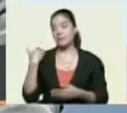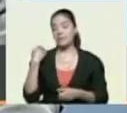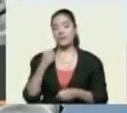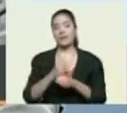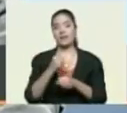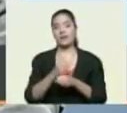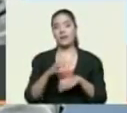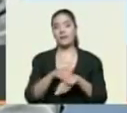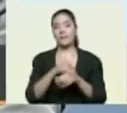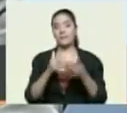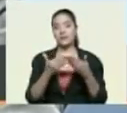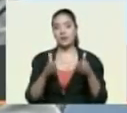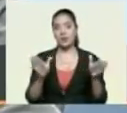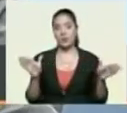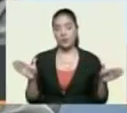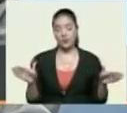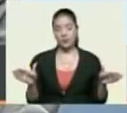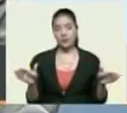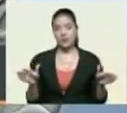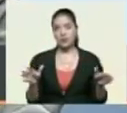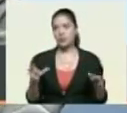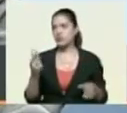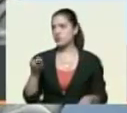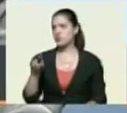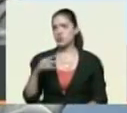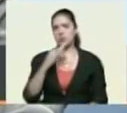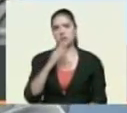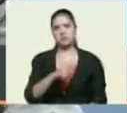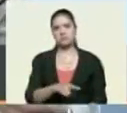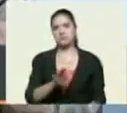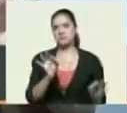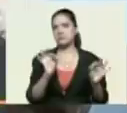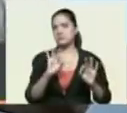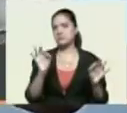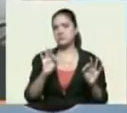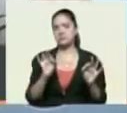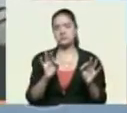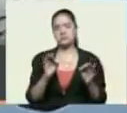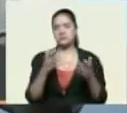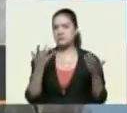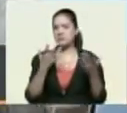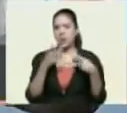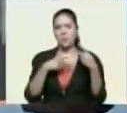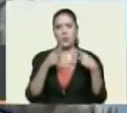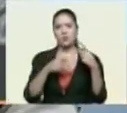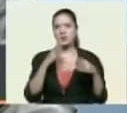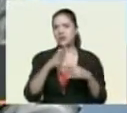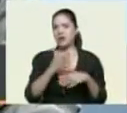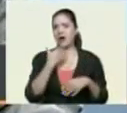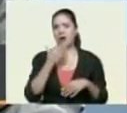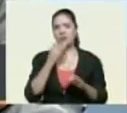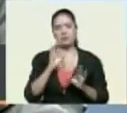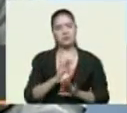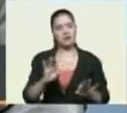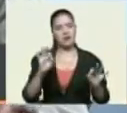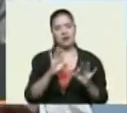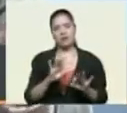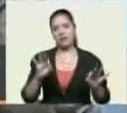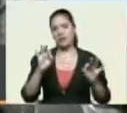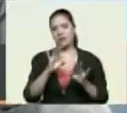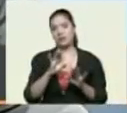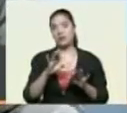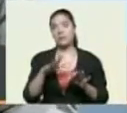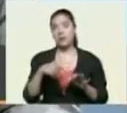del Ministerio Público no accionó ni hizo impulso procesal alguno